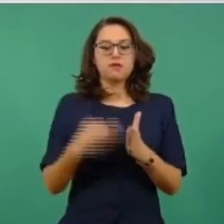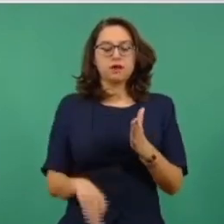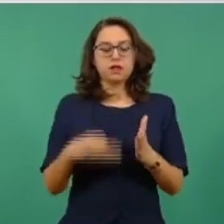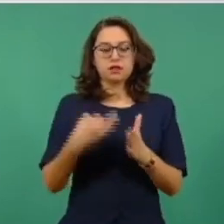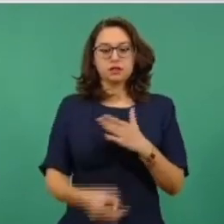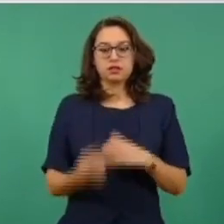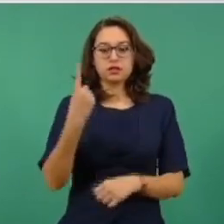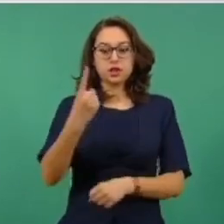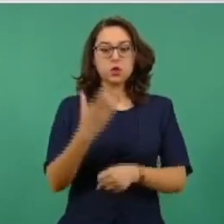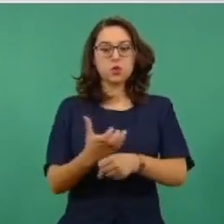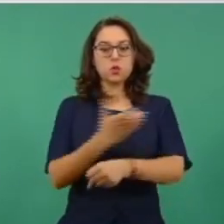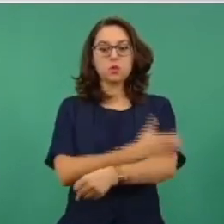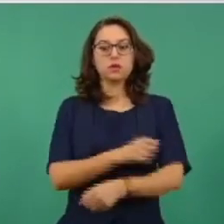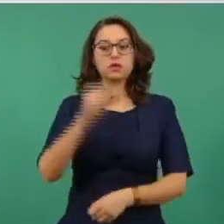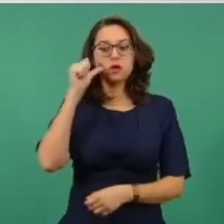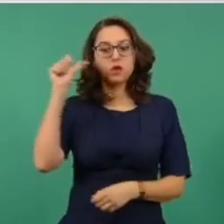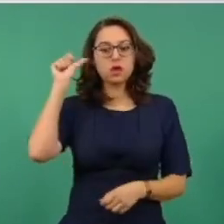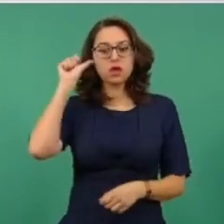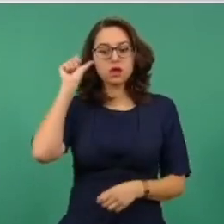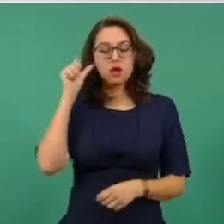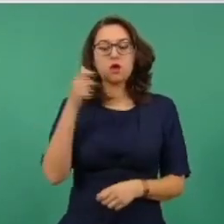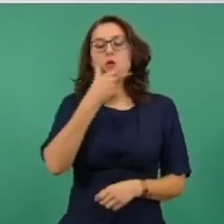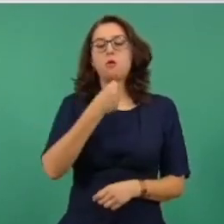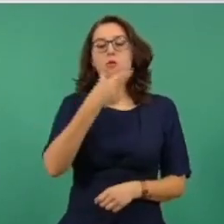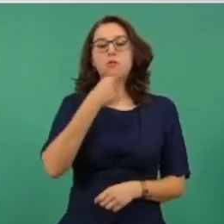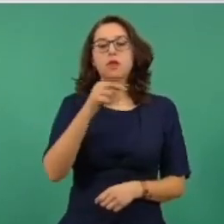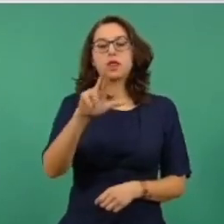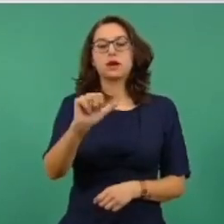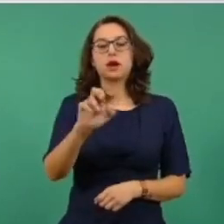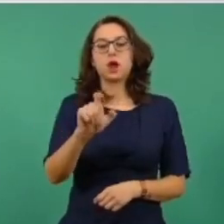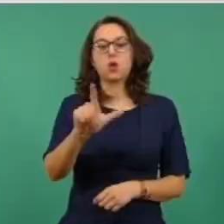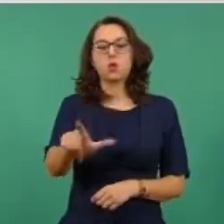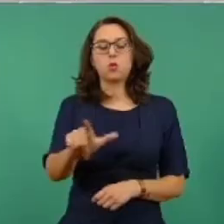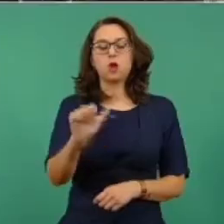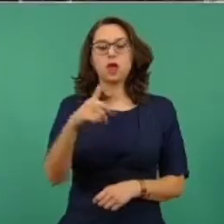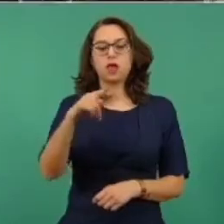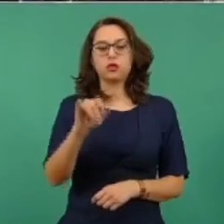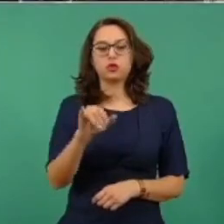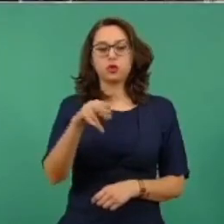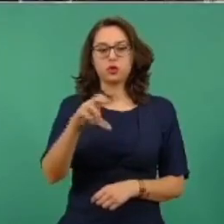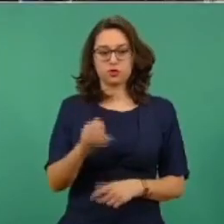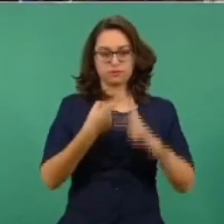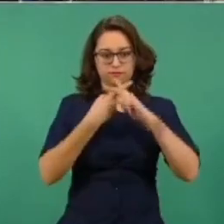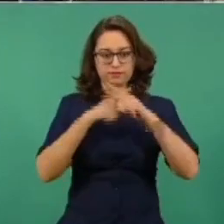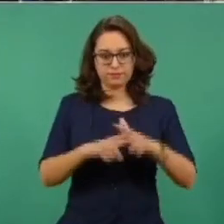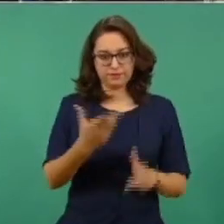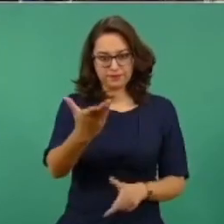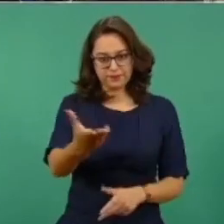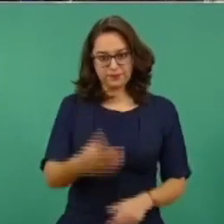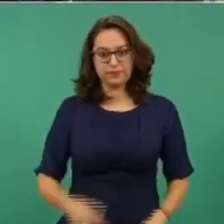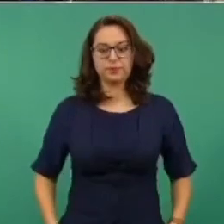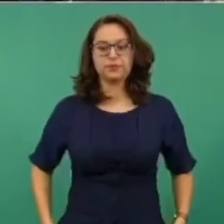un compañero de ayer, Raúl Antonio, y con él empezamos.